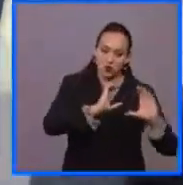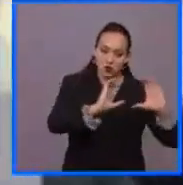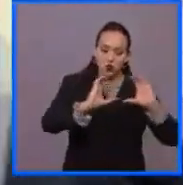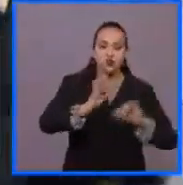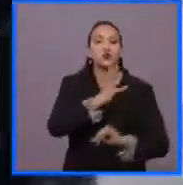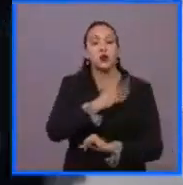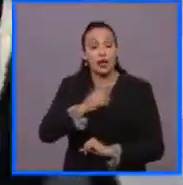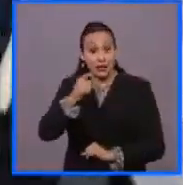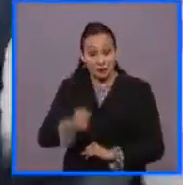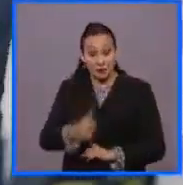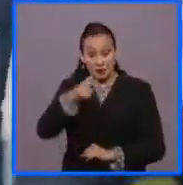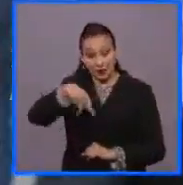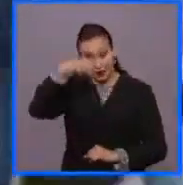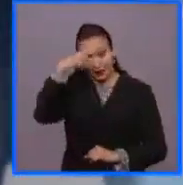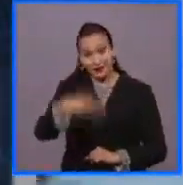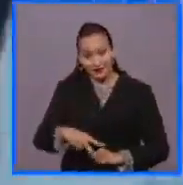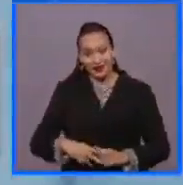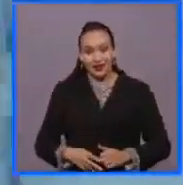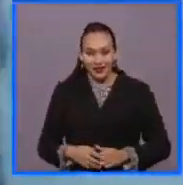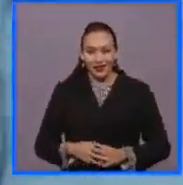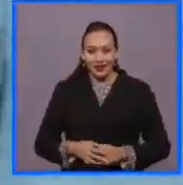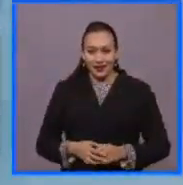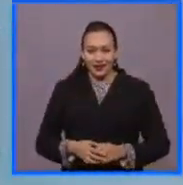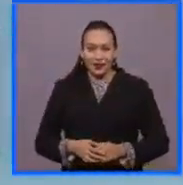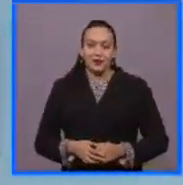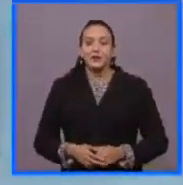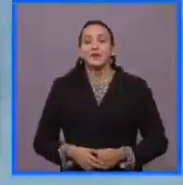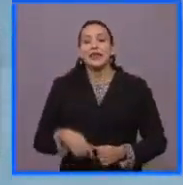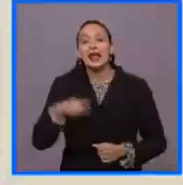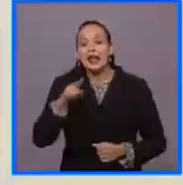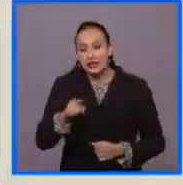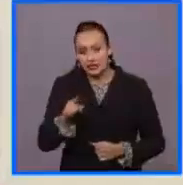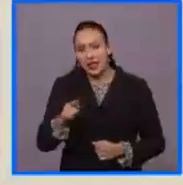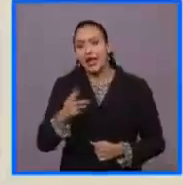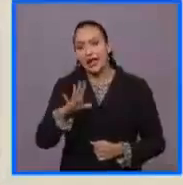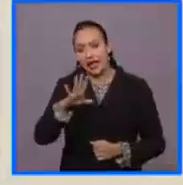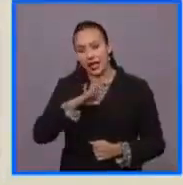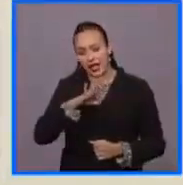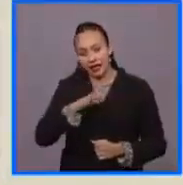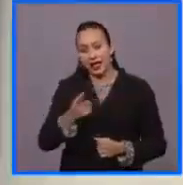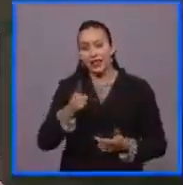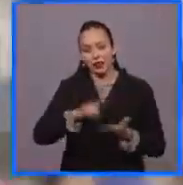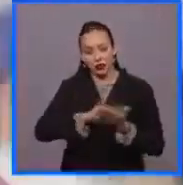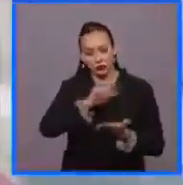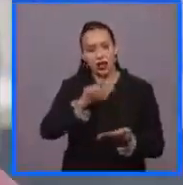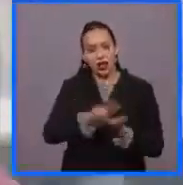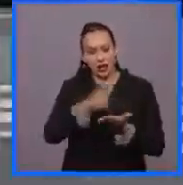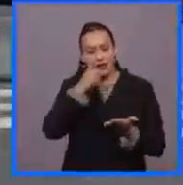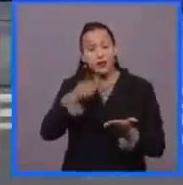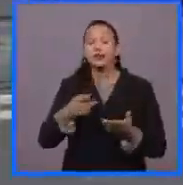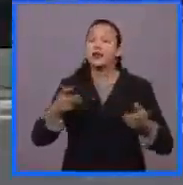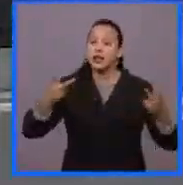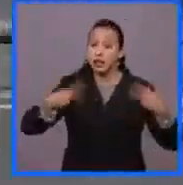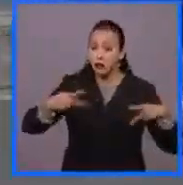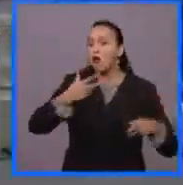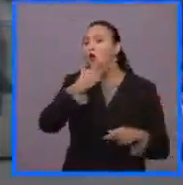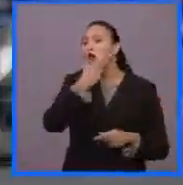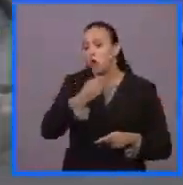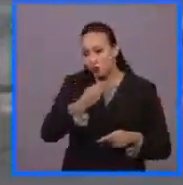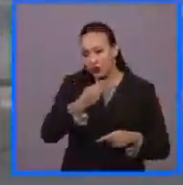en América Latina en este rubro. Esta prestación beneficia a todos los trabajadores adscritos a